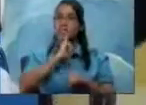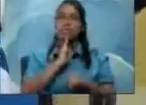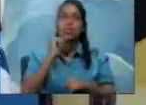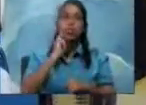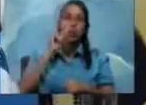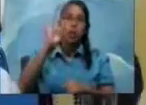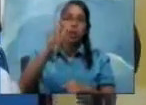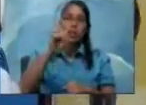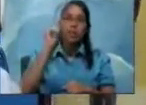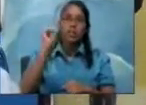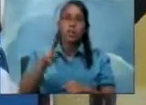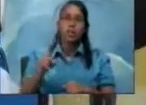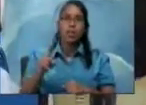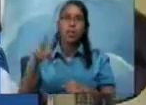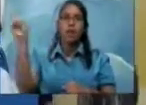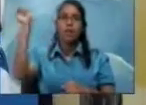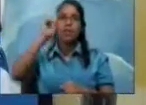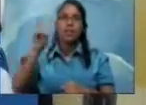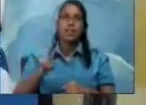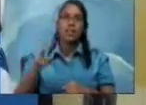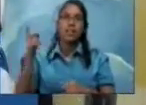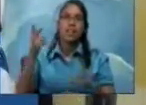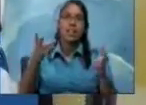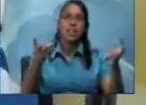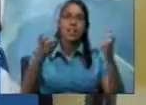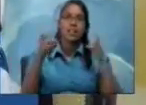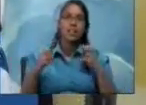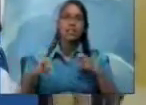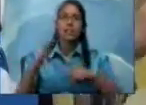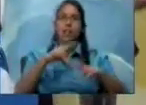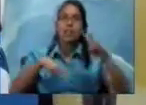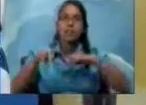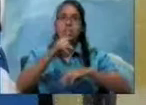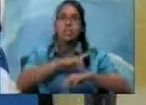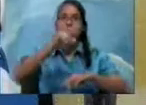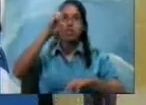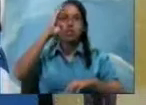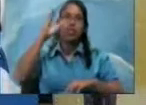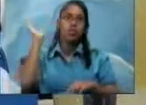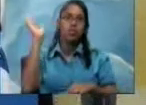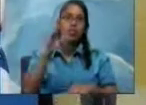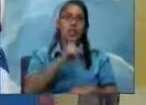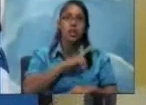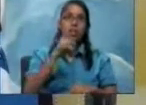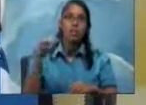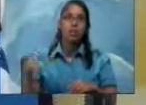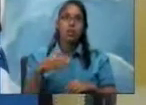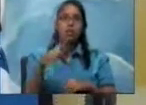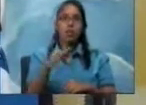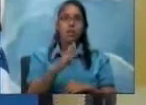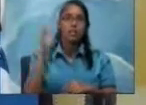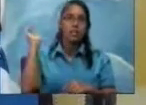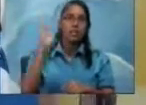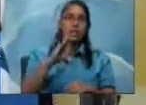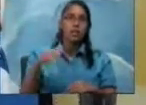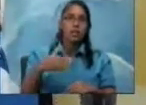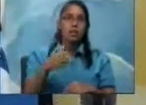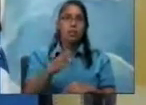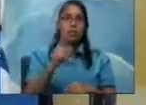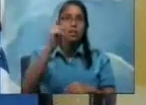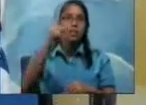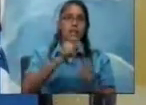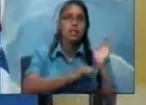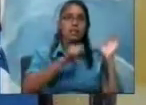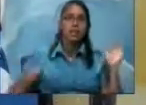cuatro también Venezuela recibe la visitación de Dios tráiganme los peces tráigame los peces en el